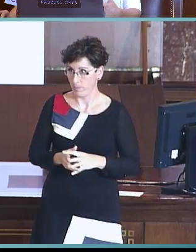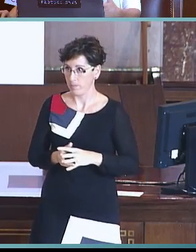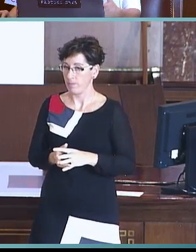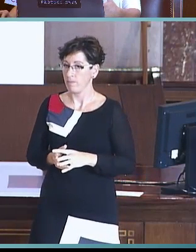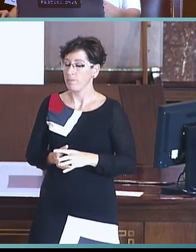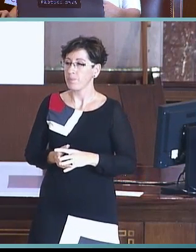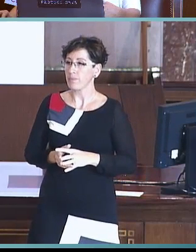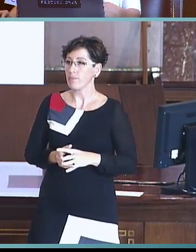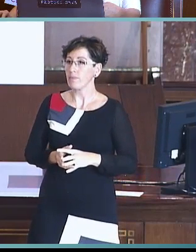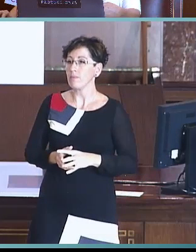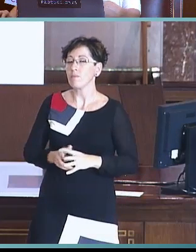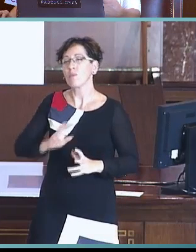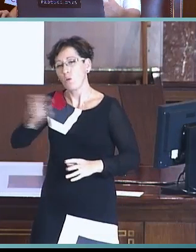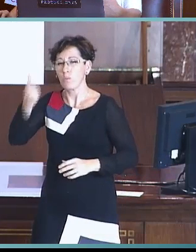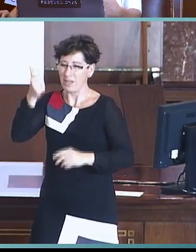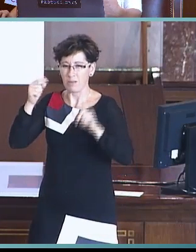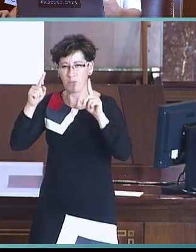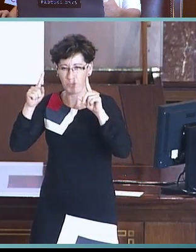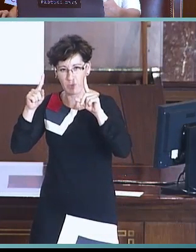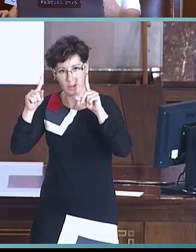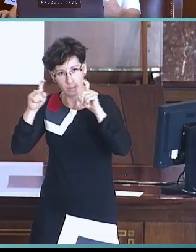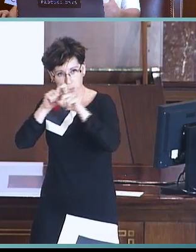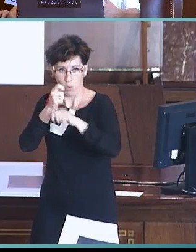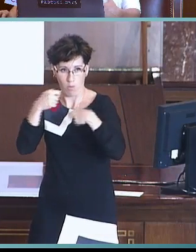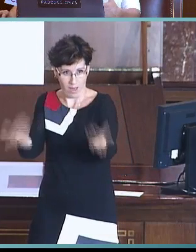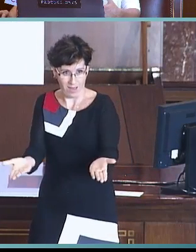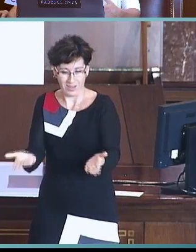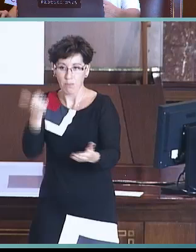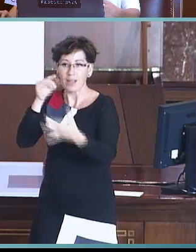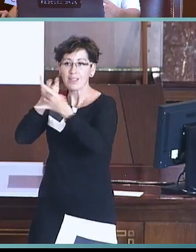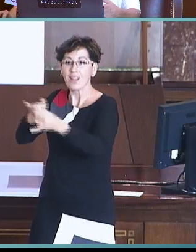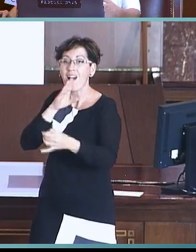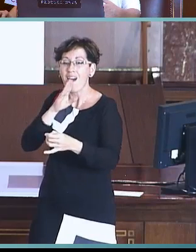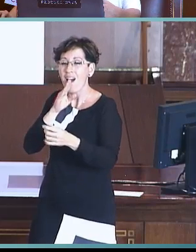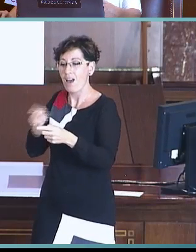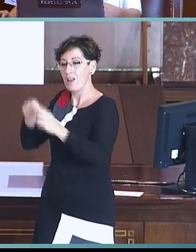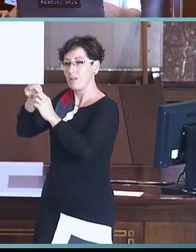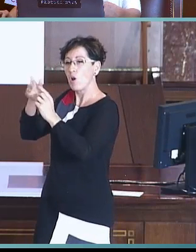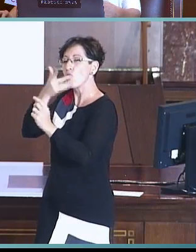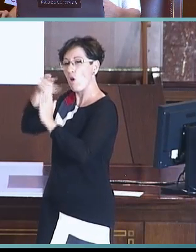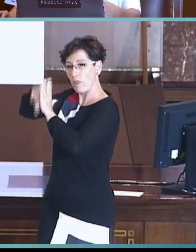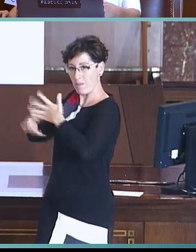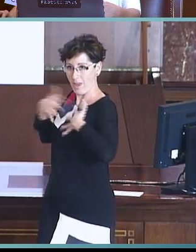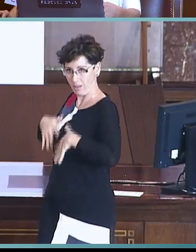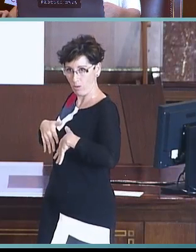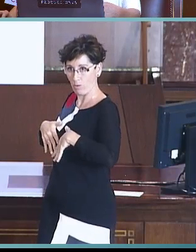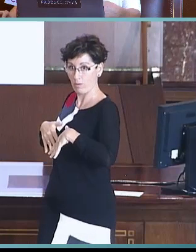más compleja sería, y que ya está más relacionada con el vocabulario profundo, sería si yo le digo al